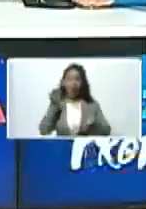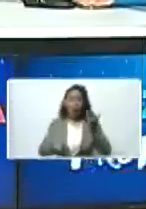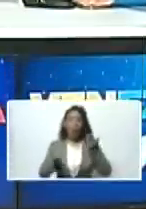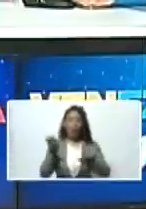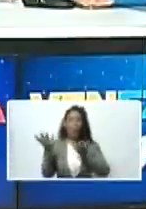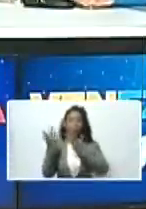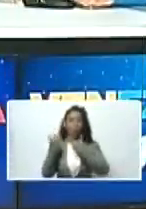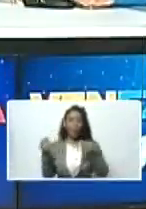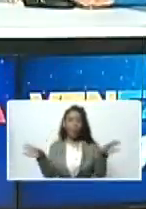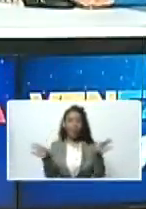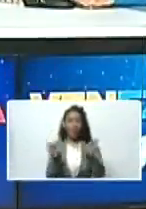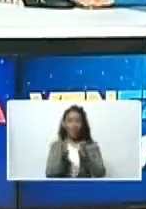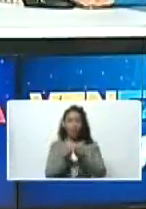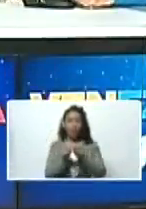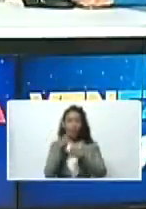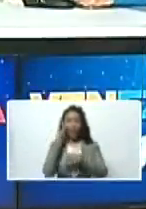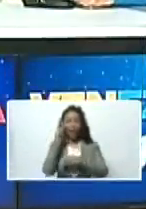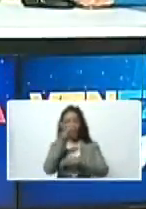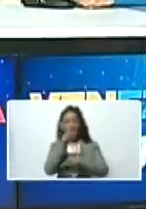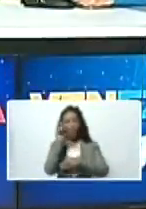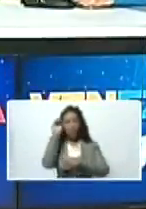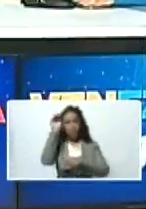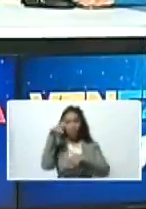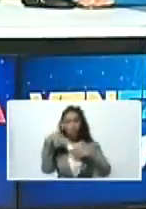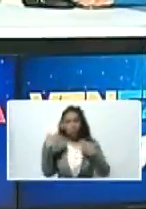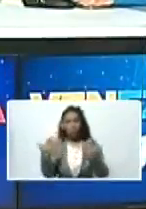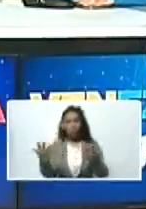todo la perspectiva el horizonte Castro Sotelo